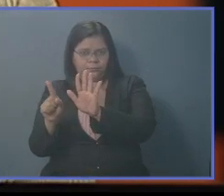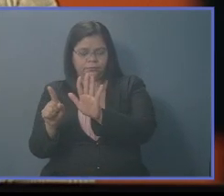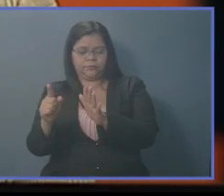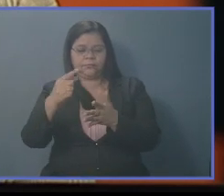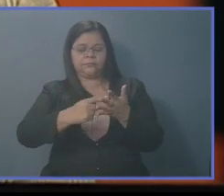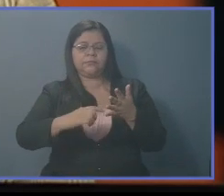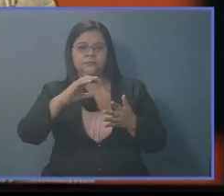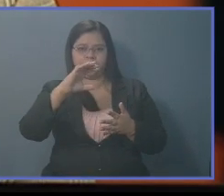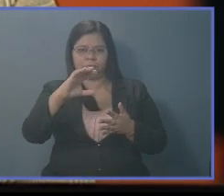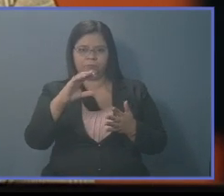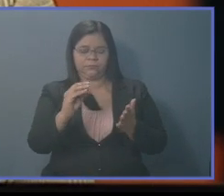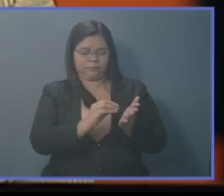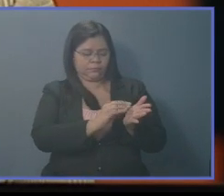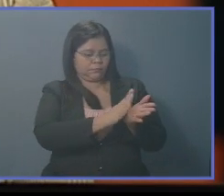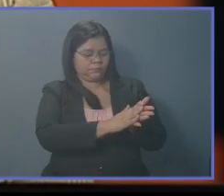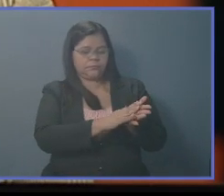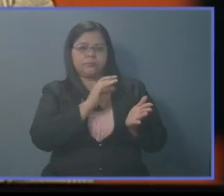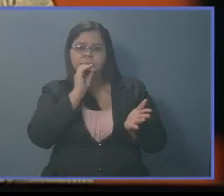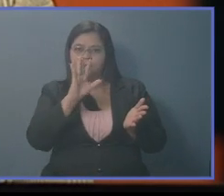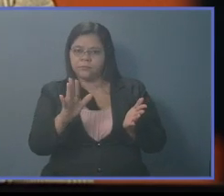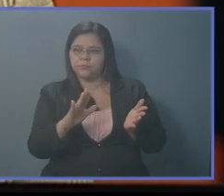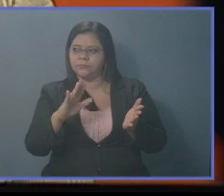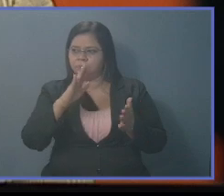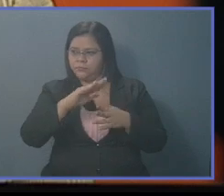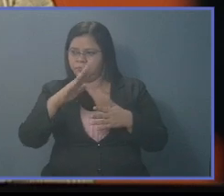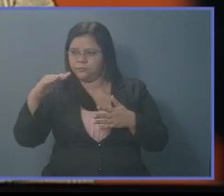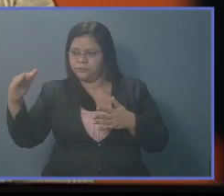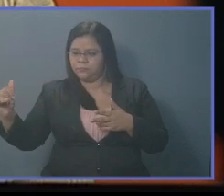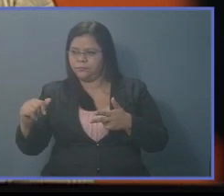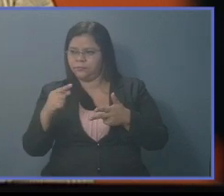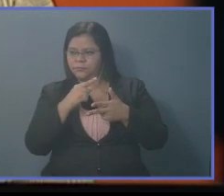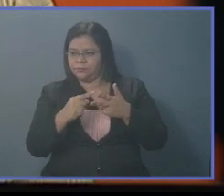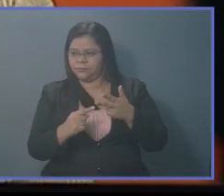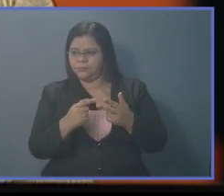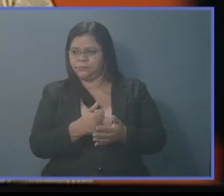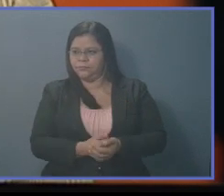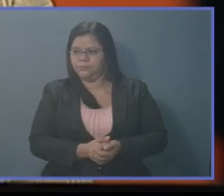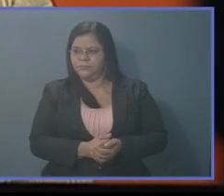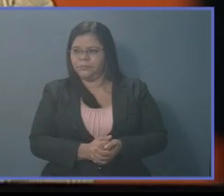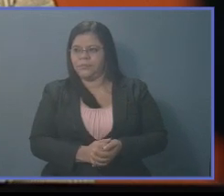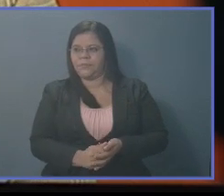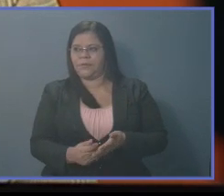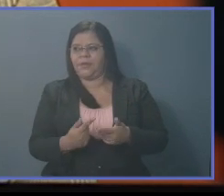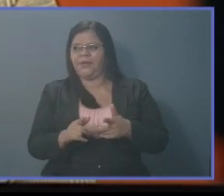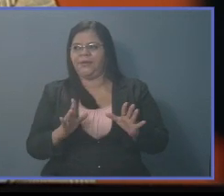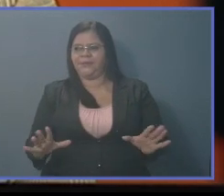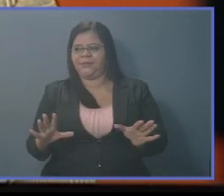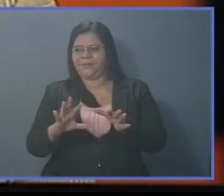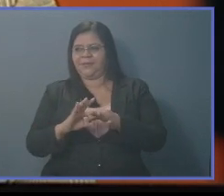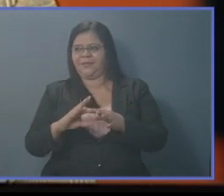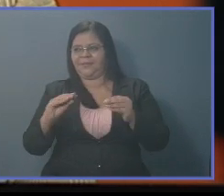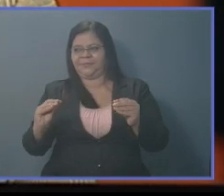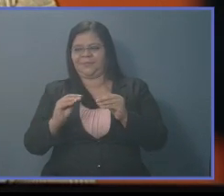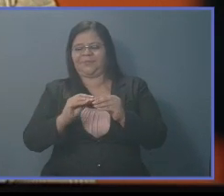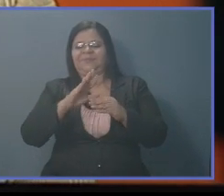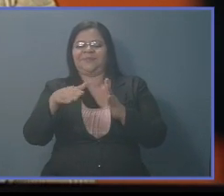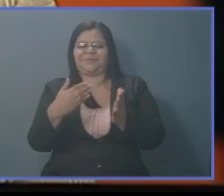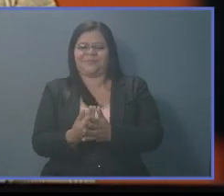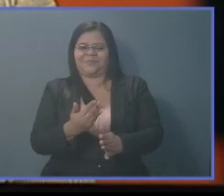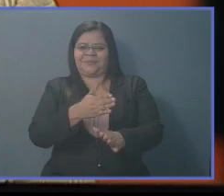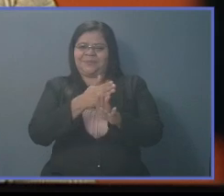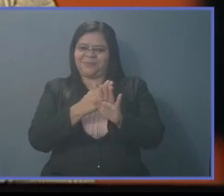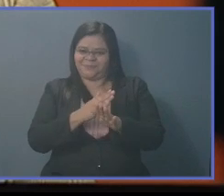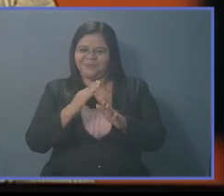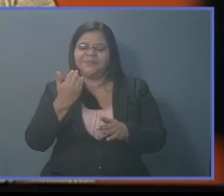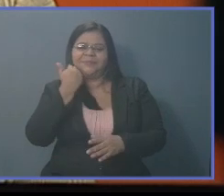la Constitución, el Estado dará asistencia gratuita a los habitantes en general cuando el tratamiento constituya un medio eficaz para prevenir la